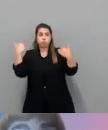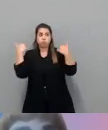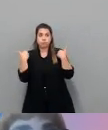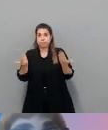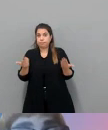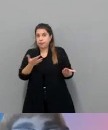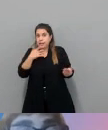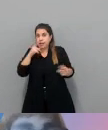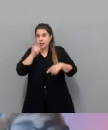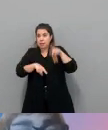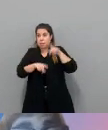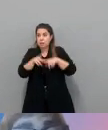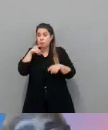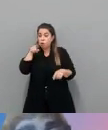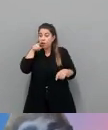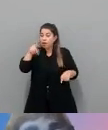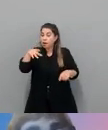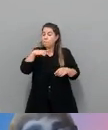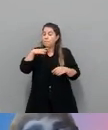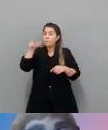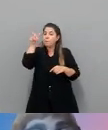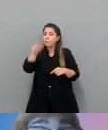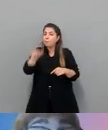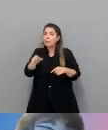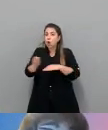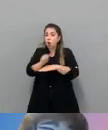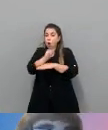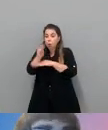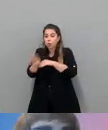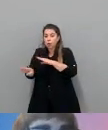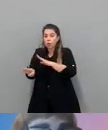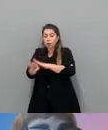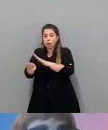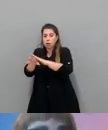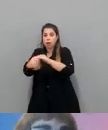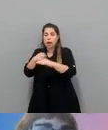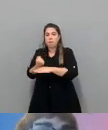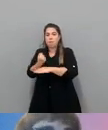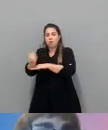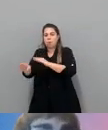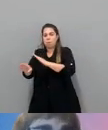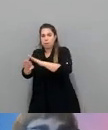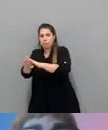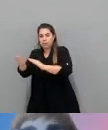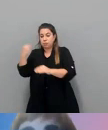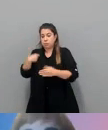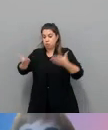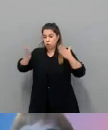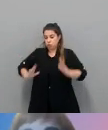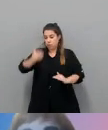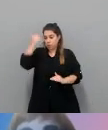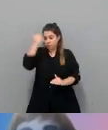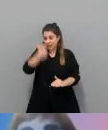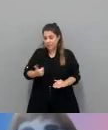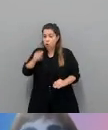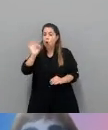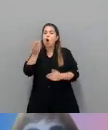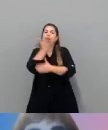ese apoyo continuado y permanente del hijo o la hija con parálisis cerebral u otra discapacidad,